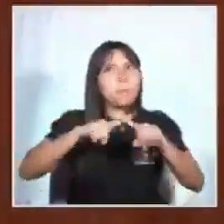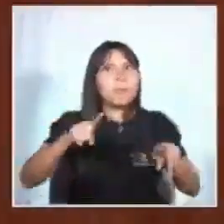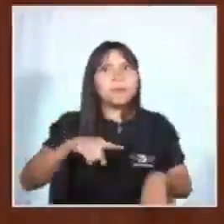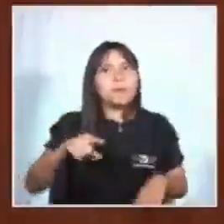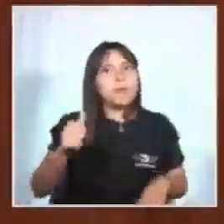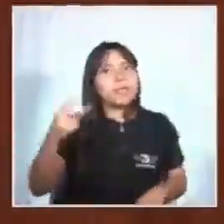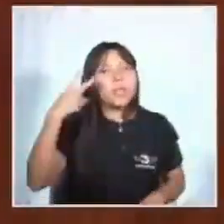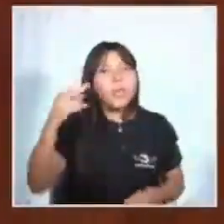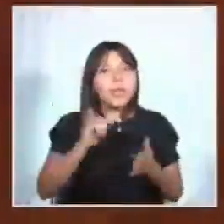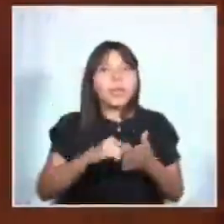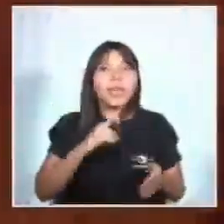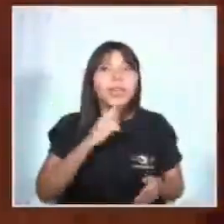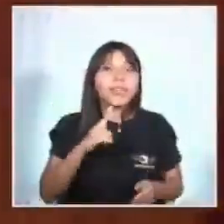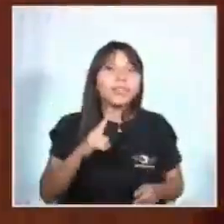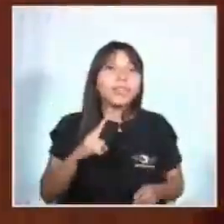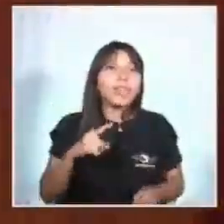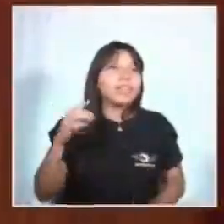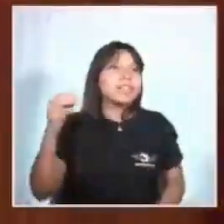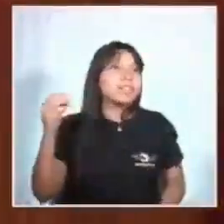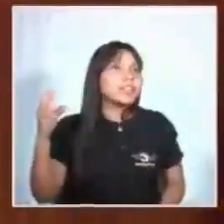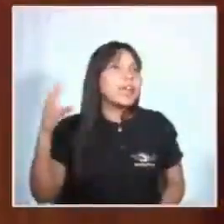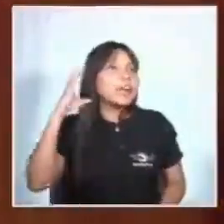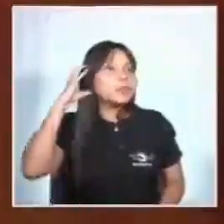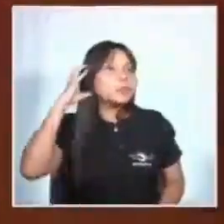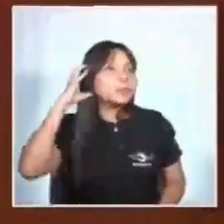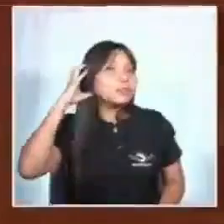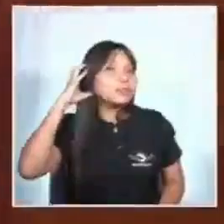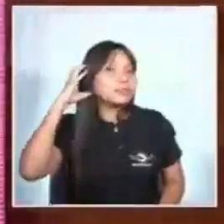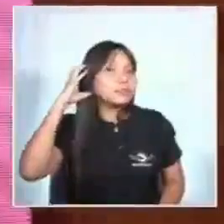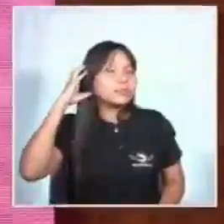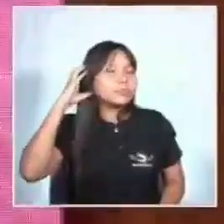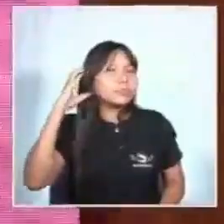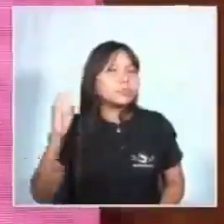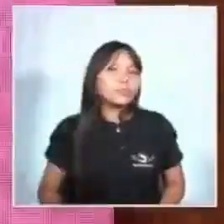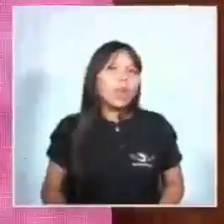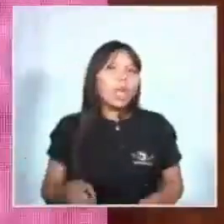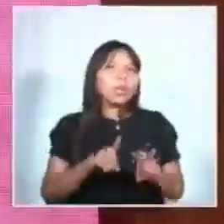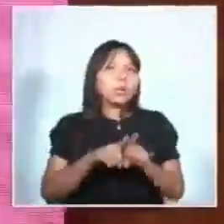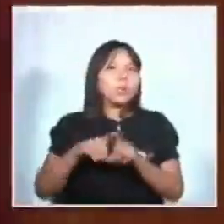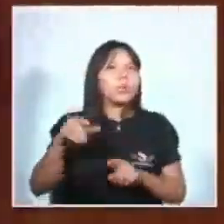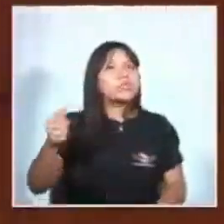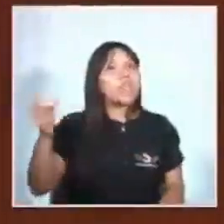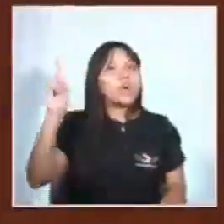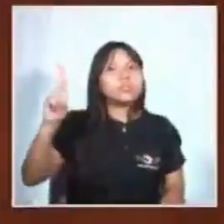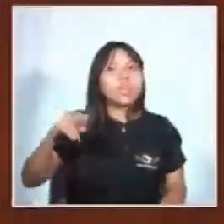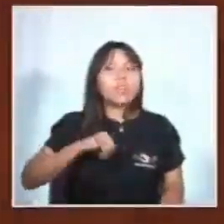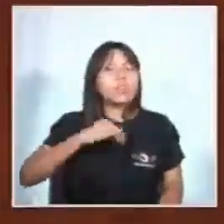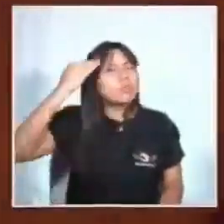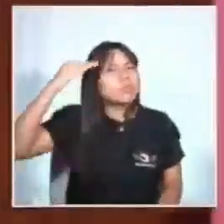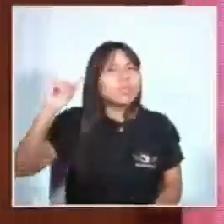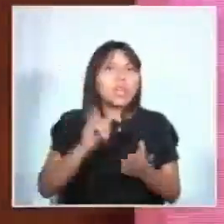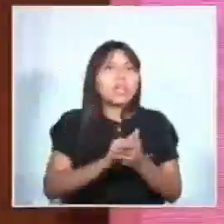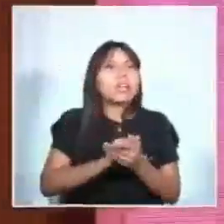Si a mí me entregan este celular, pero yo no sé cómo se usa, yo no sé qué